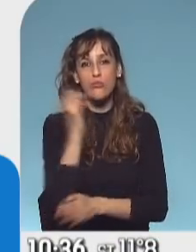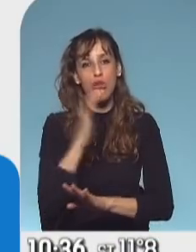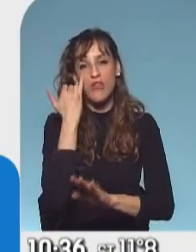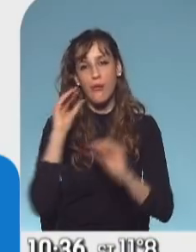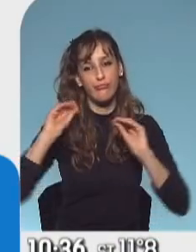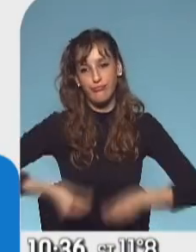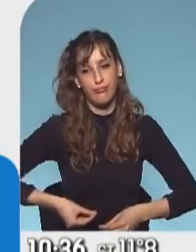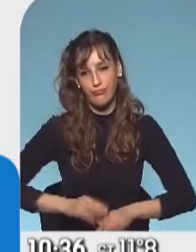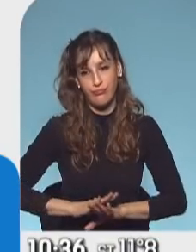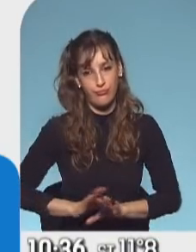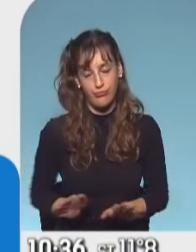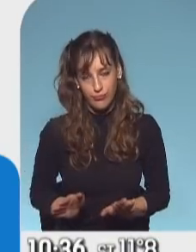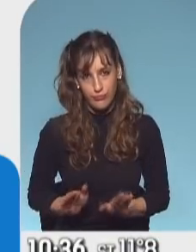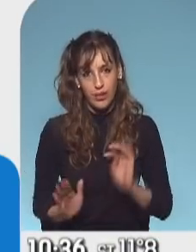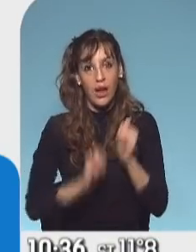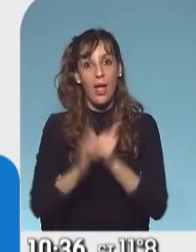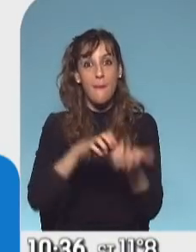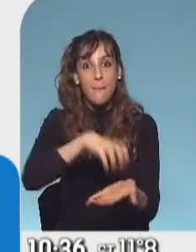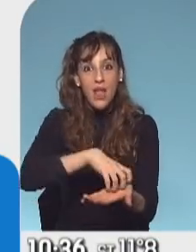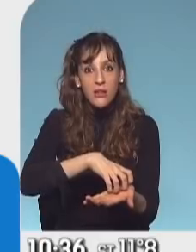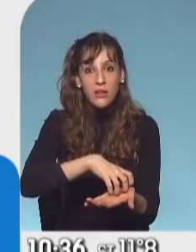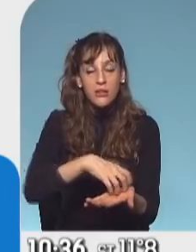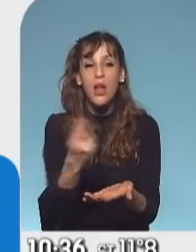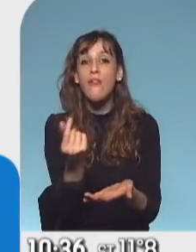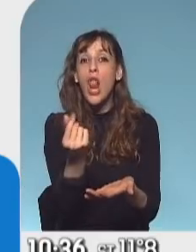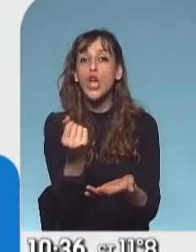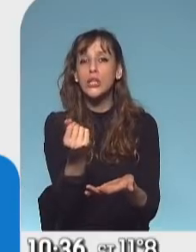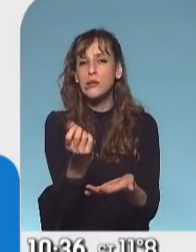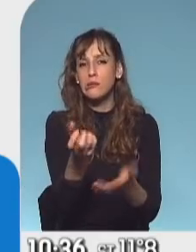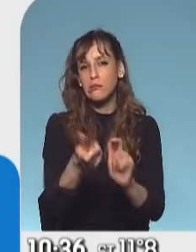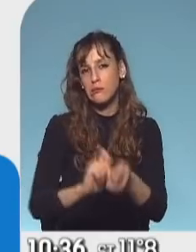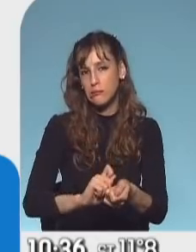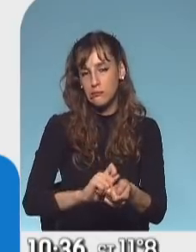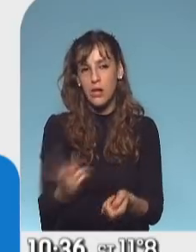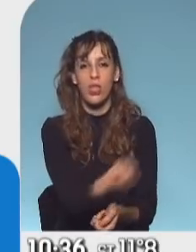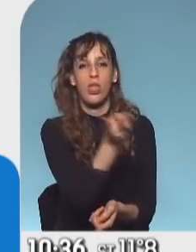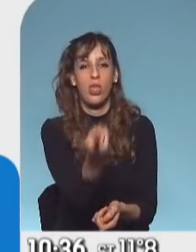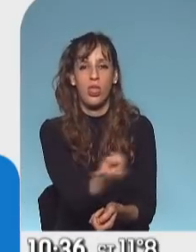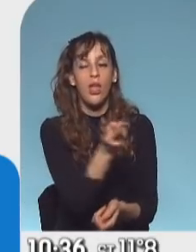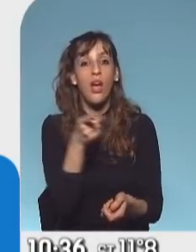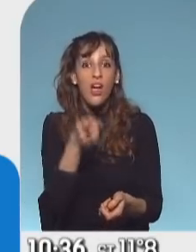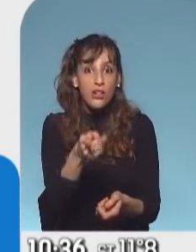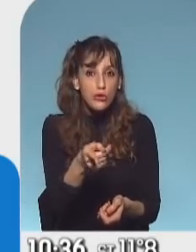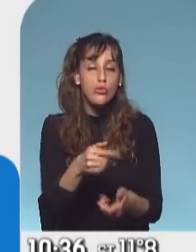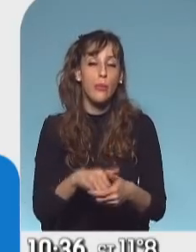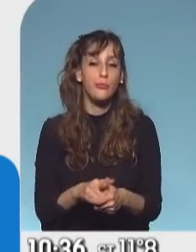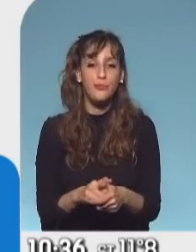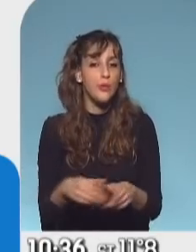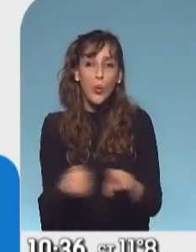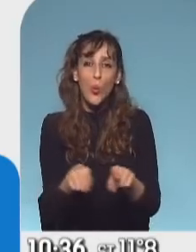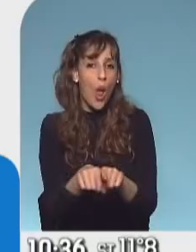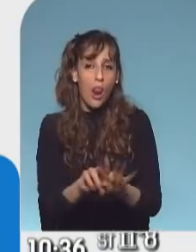debilitarse y las empresas empiezan a perder valor. Y todo el valor se pincha como se pincha un